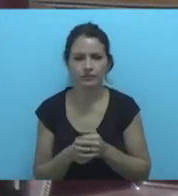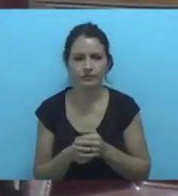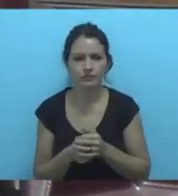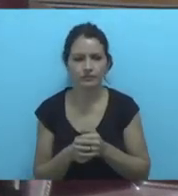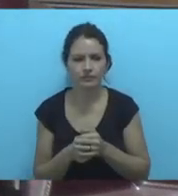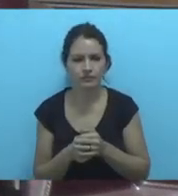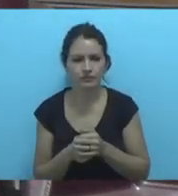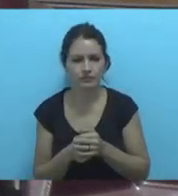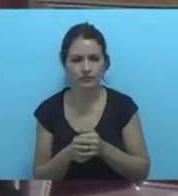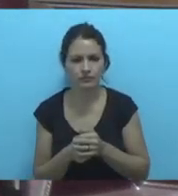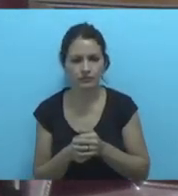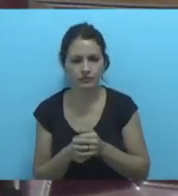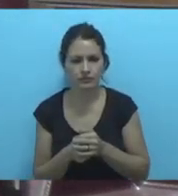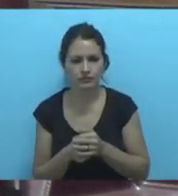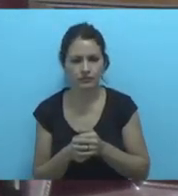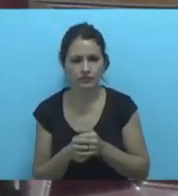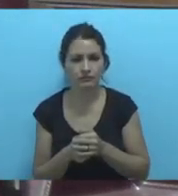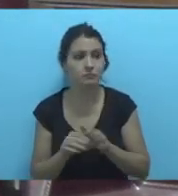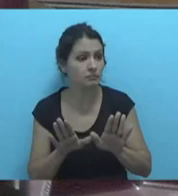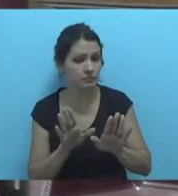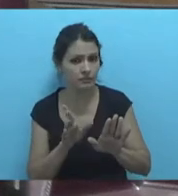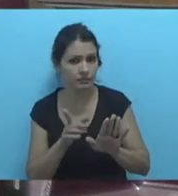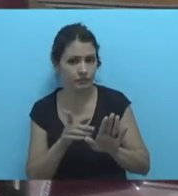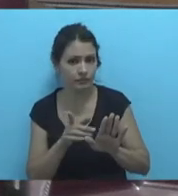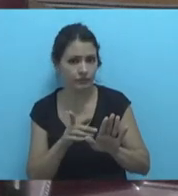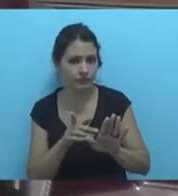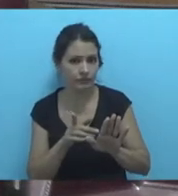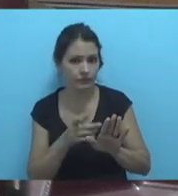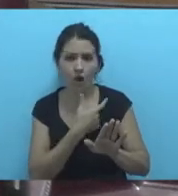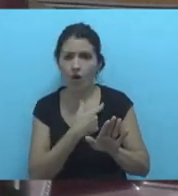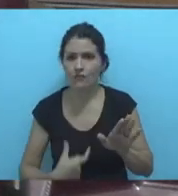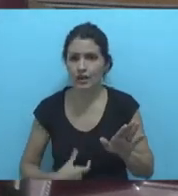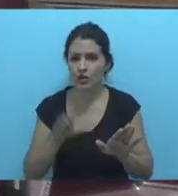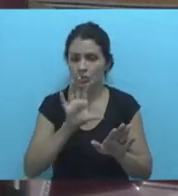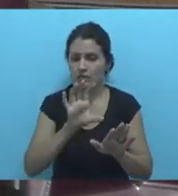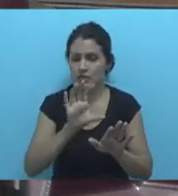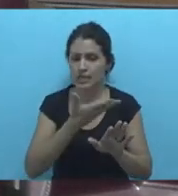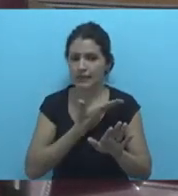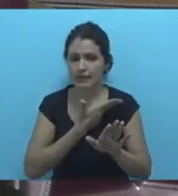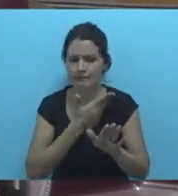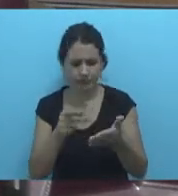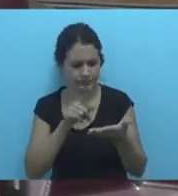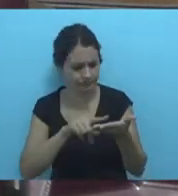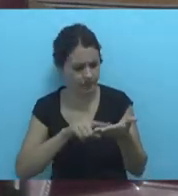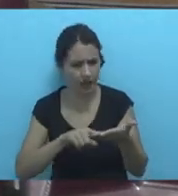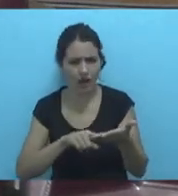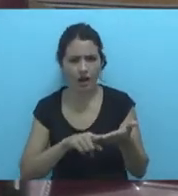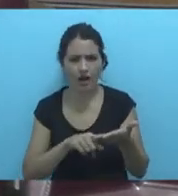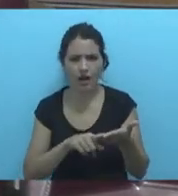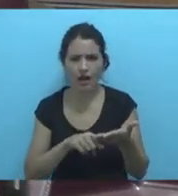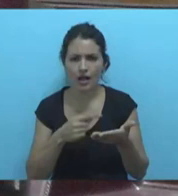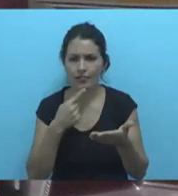en varios lugares, de por ahora el gobierno de la provincia de Santa Fe, por lo menos en su cuenta de Twitter, no